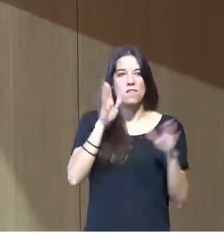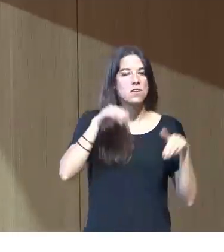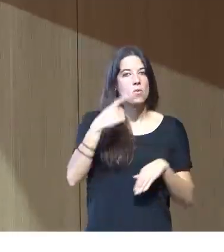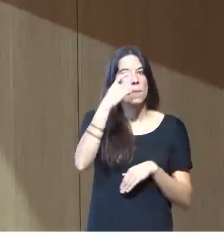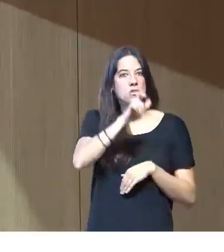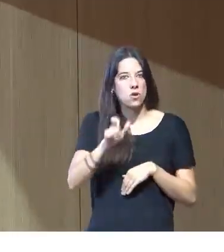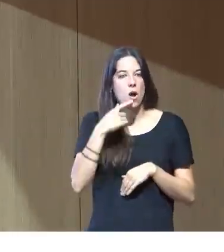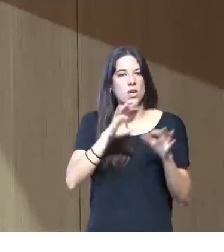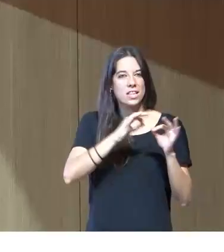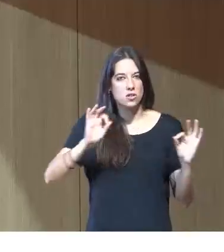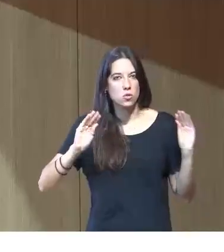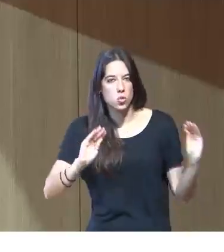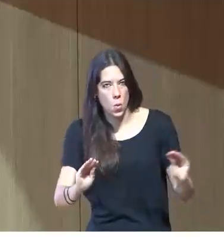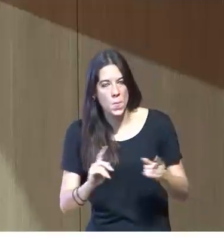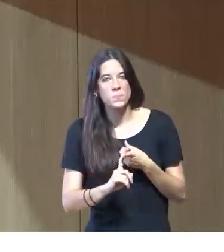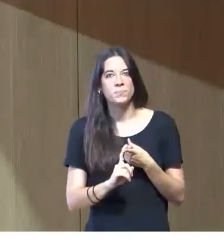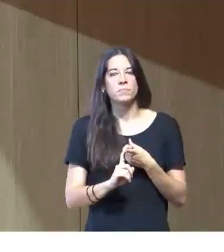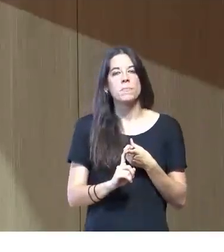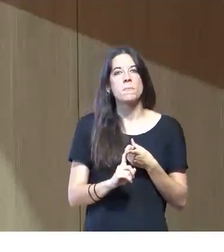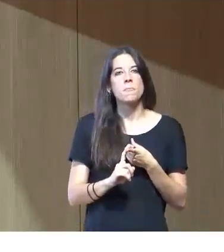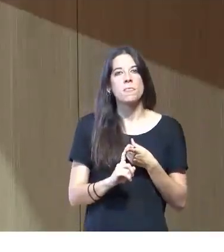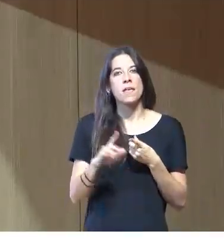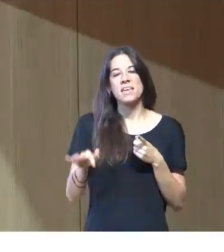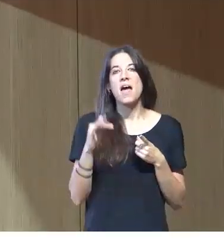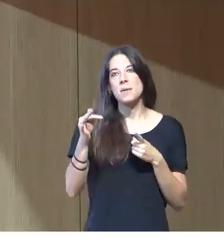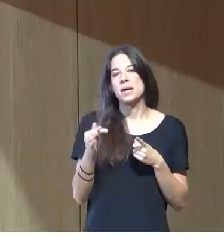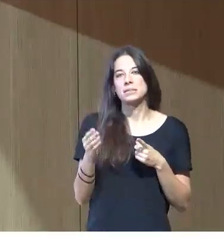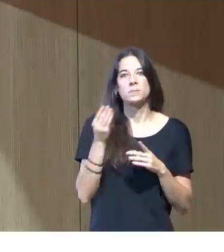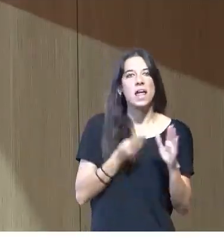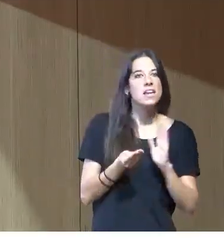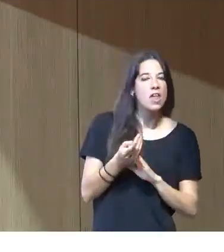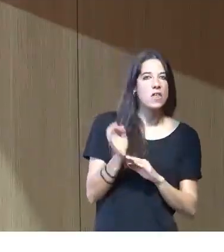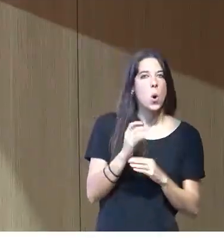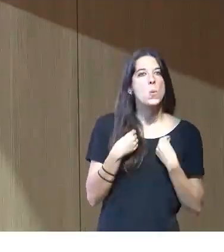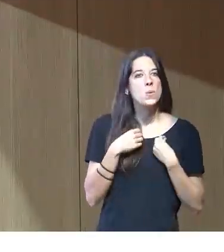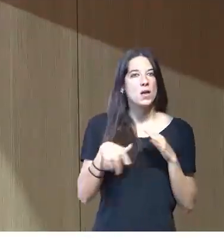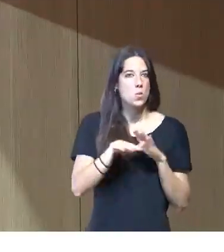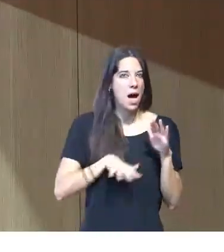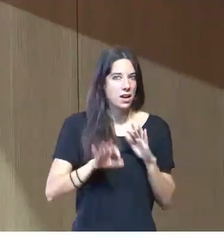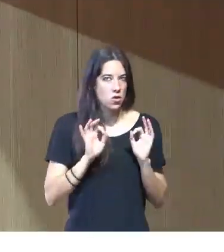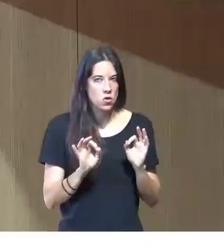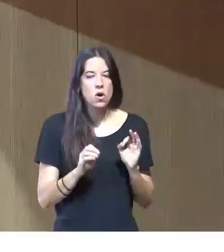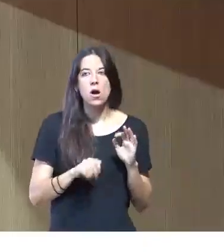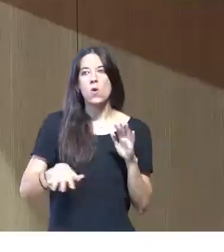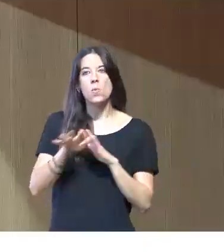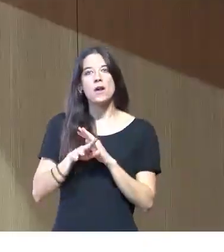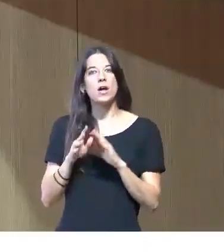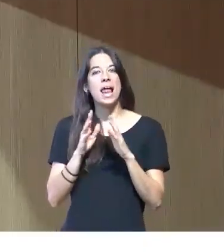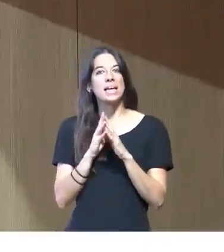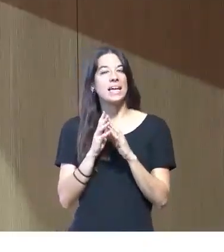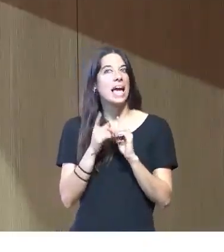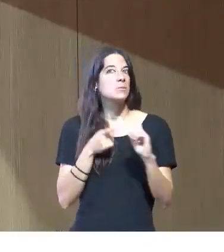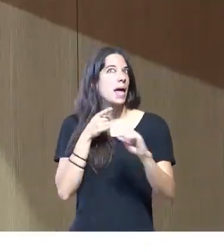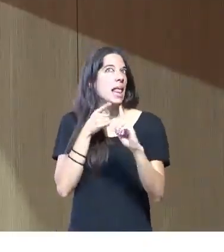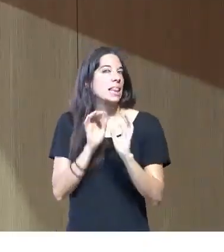sus interseccionalidades que además nace o vive y vive en un barrio en el que la expectativa del éxito